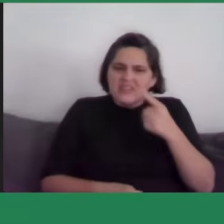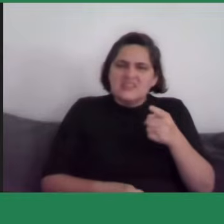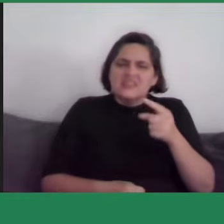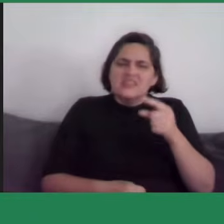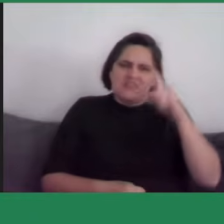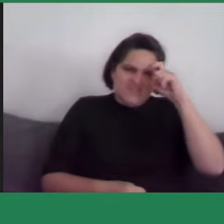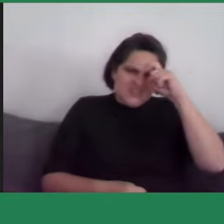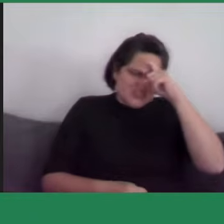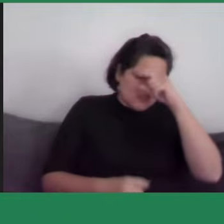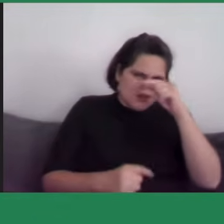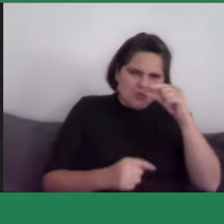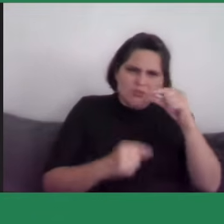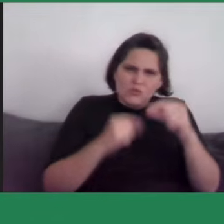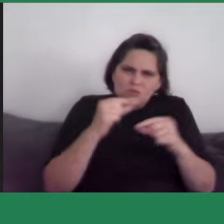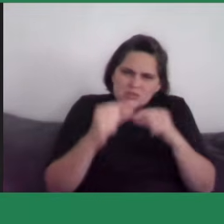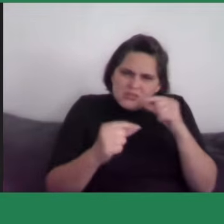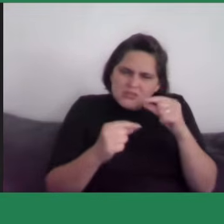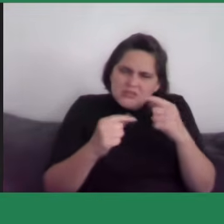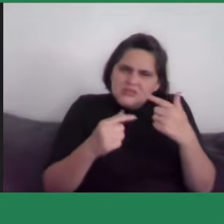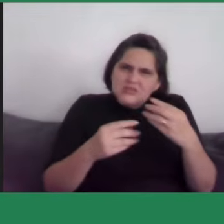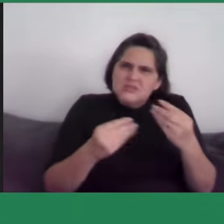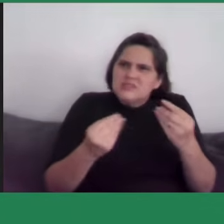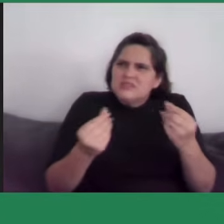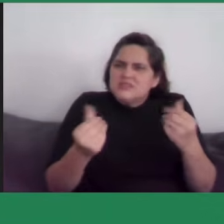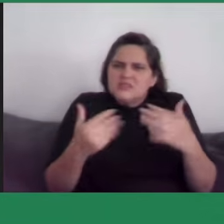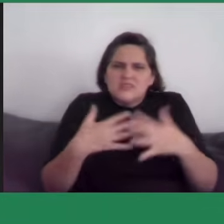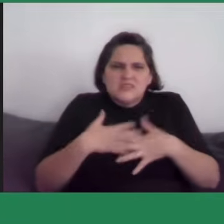común, lo presentan el